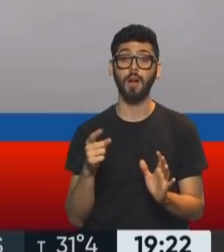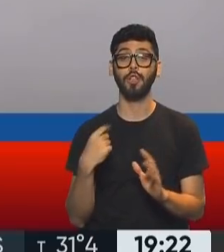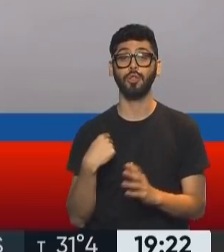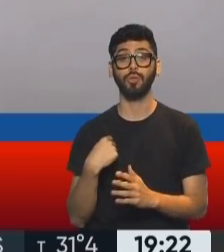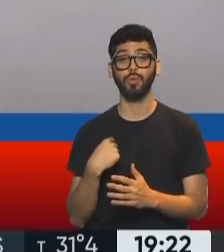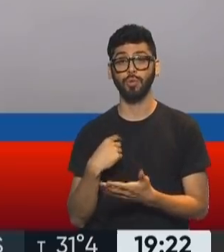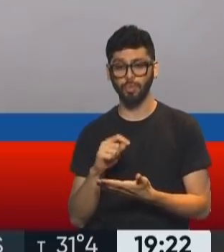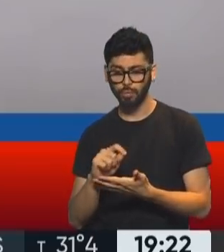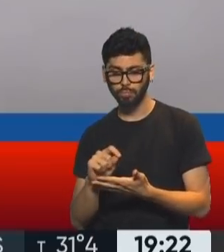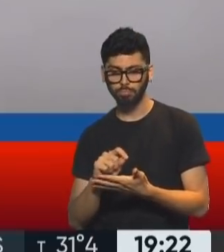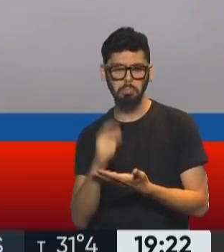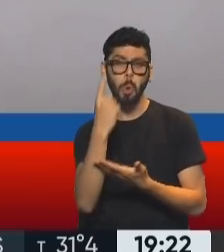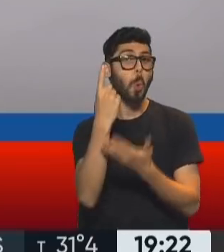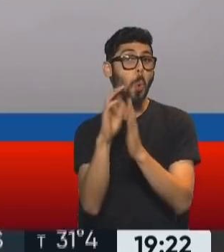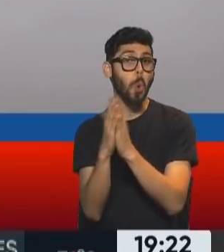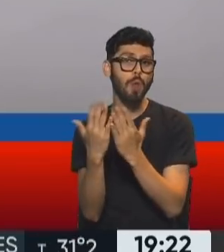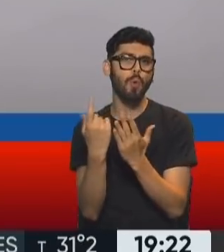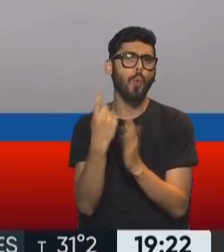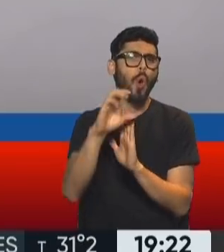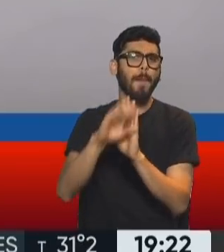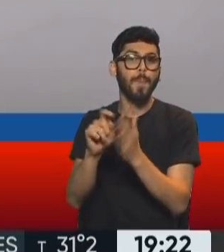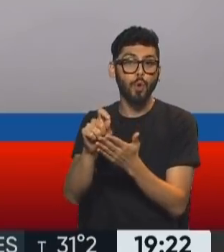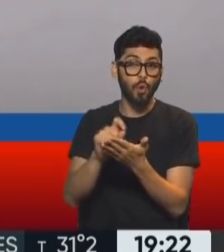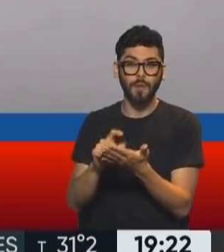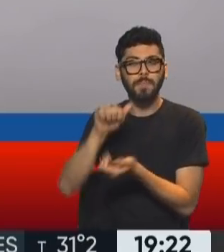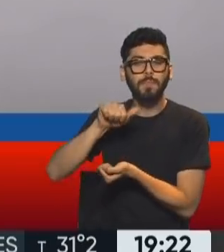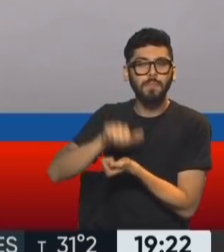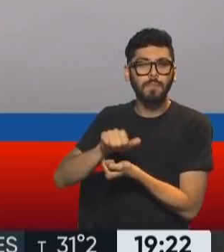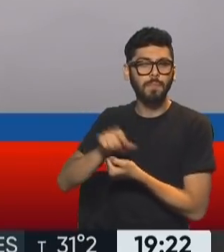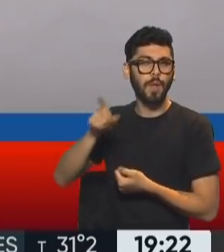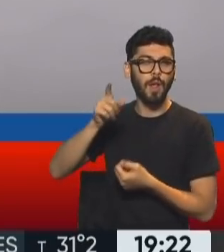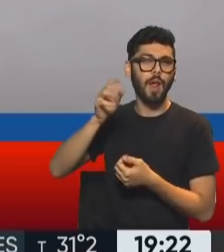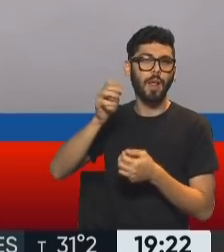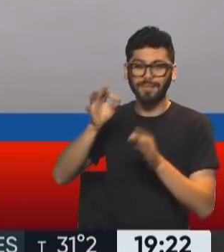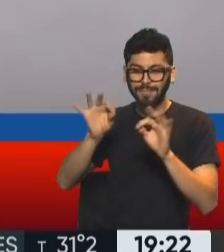escribí un capítulo de un libro que se editó en Chile,